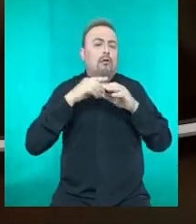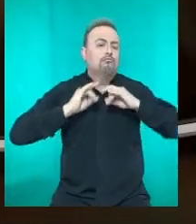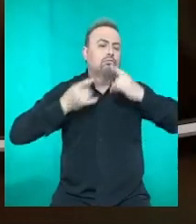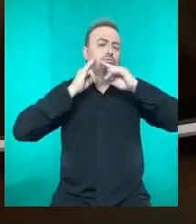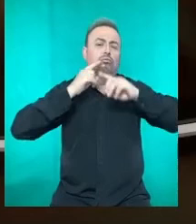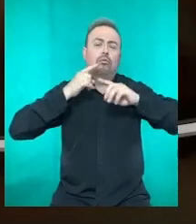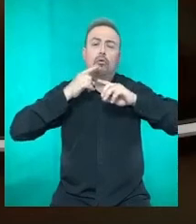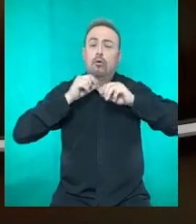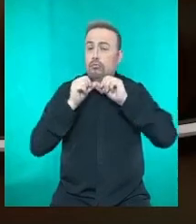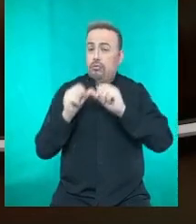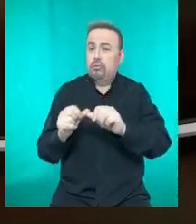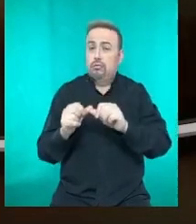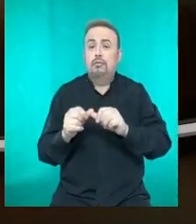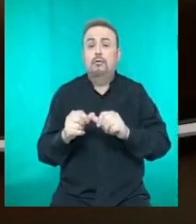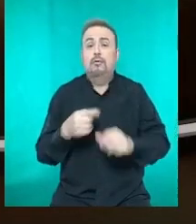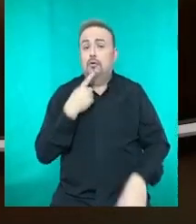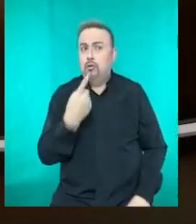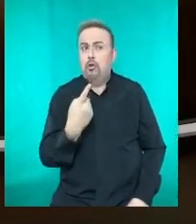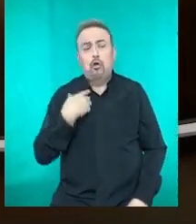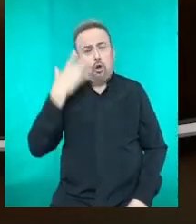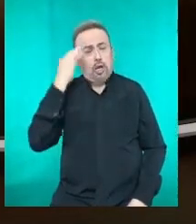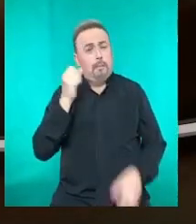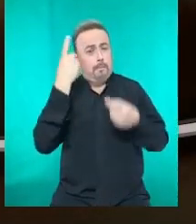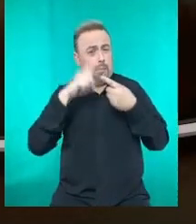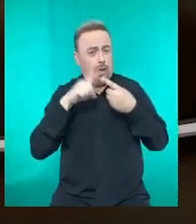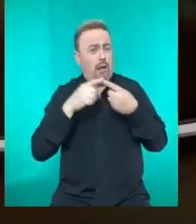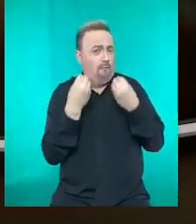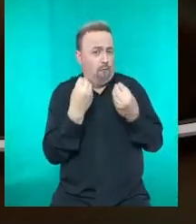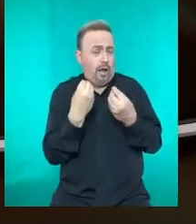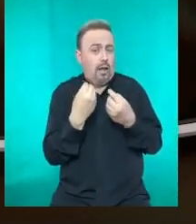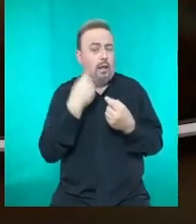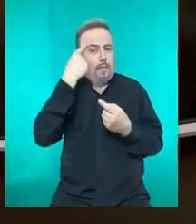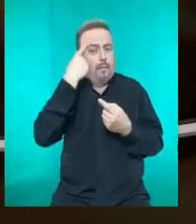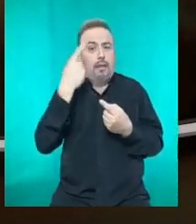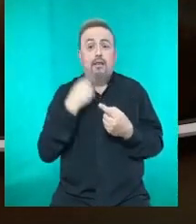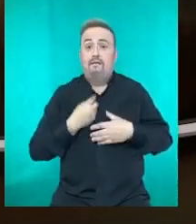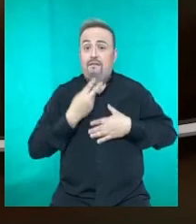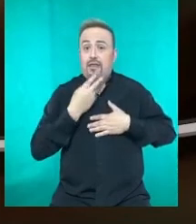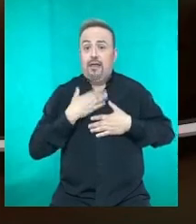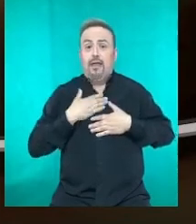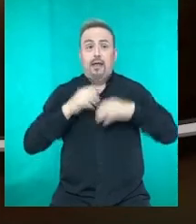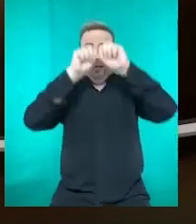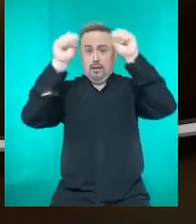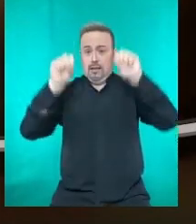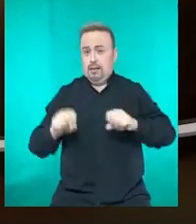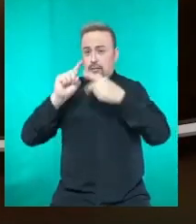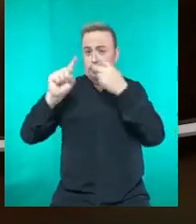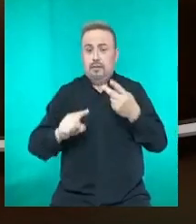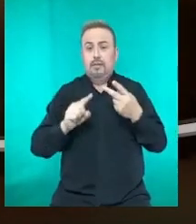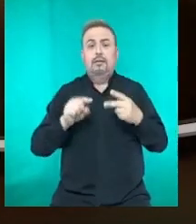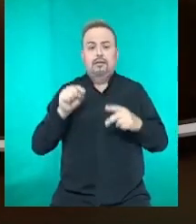A ver, yo creo que hay muchas conveniencias. La primera, pensando en términos de vida, ecosistema y en términos del